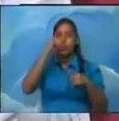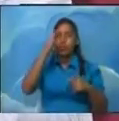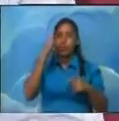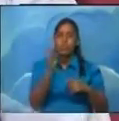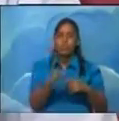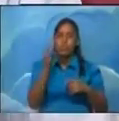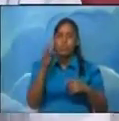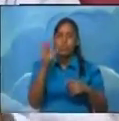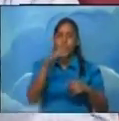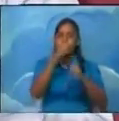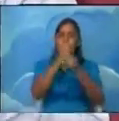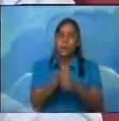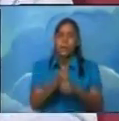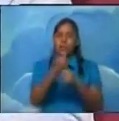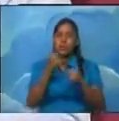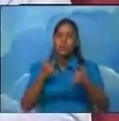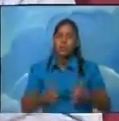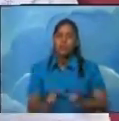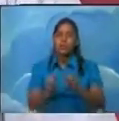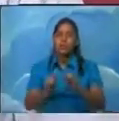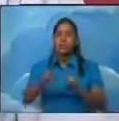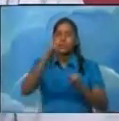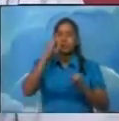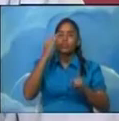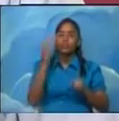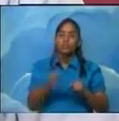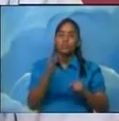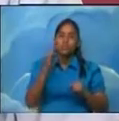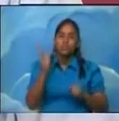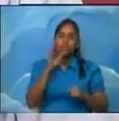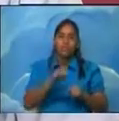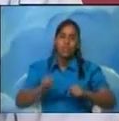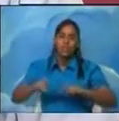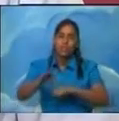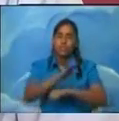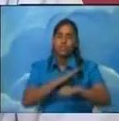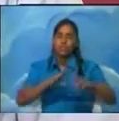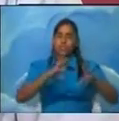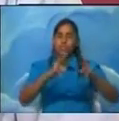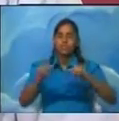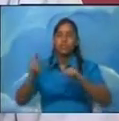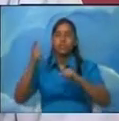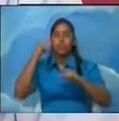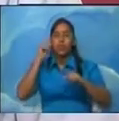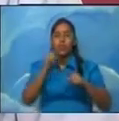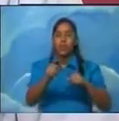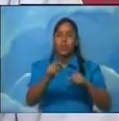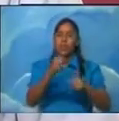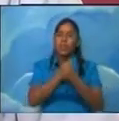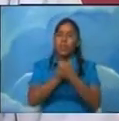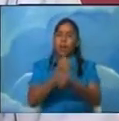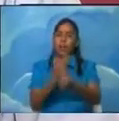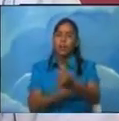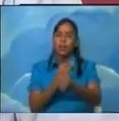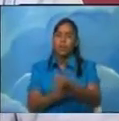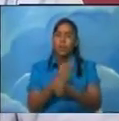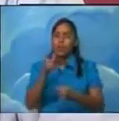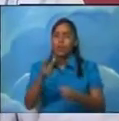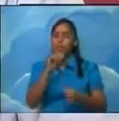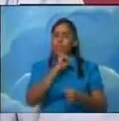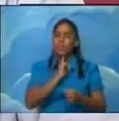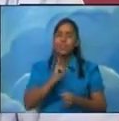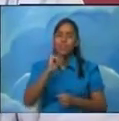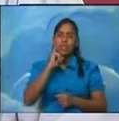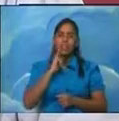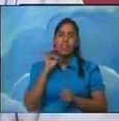está esperando sus hijos, los Dios siempre, sus ojos están sobre la tierra. Y hoy por hoy, amados hermanos, no hay Israel, pero